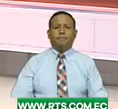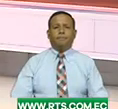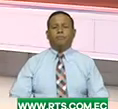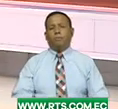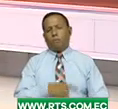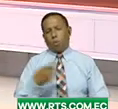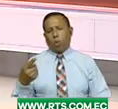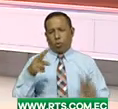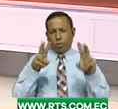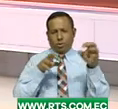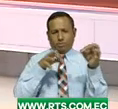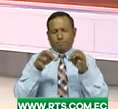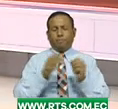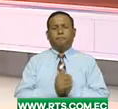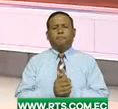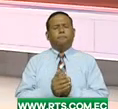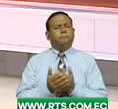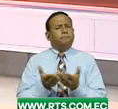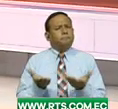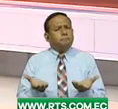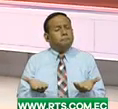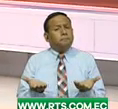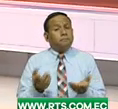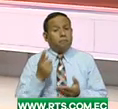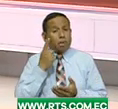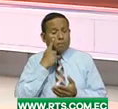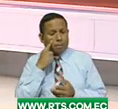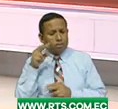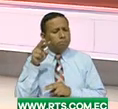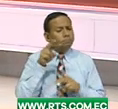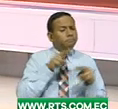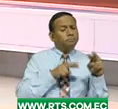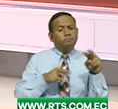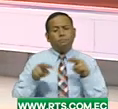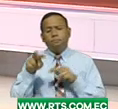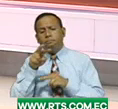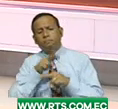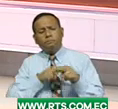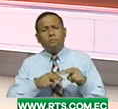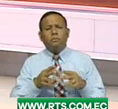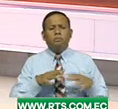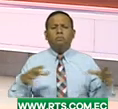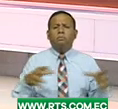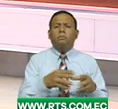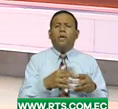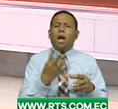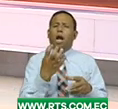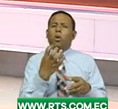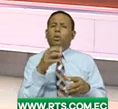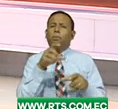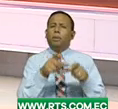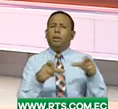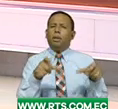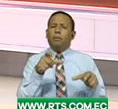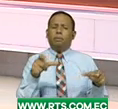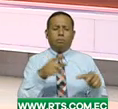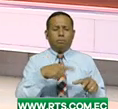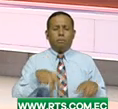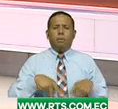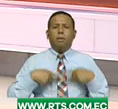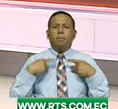Por otra parte, con el propósito de constatar la situación actual de los 14.000 habitantes de la isla Puná tras el